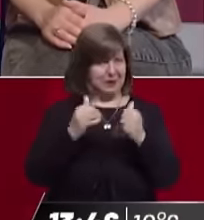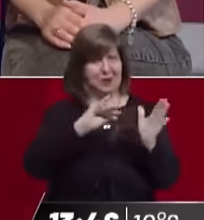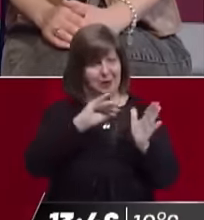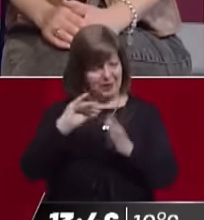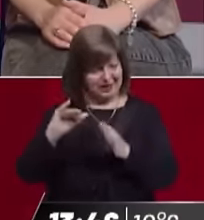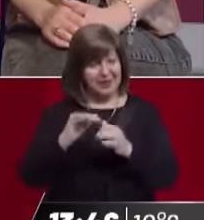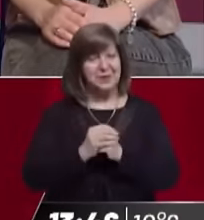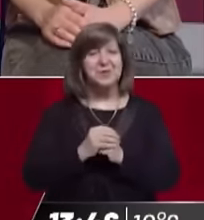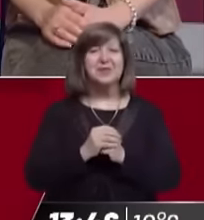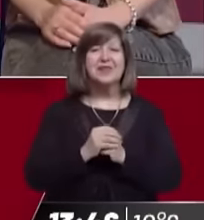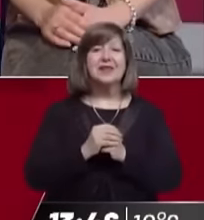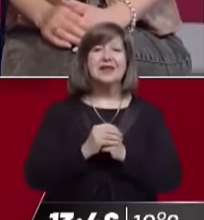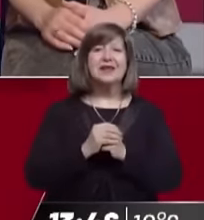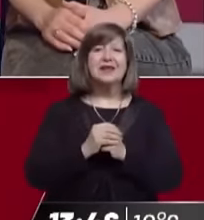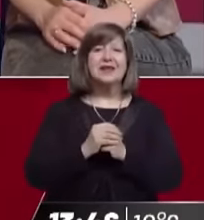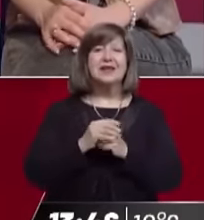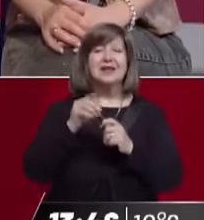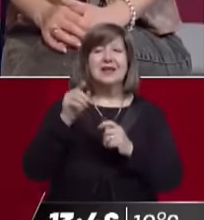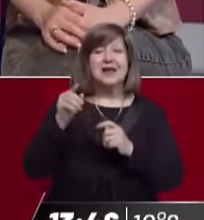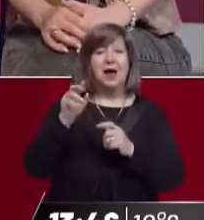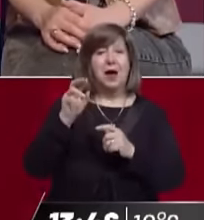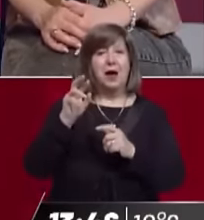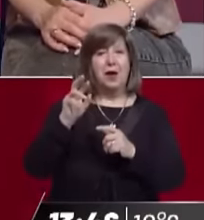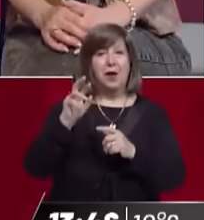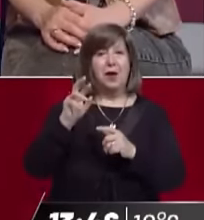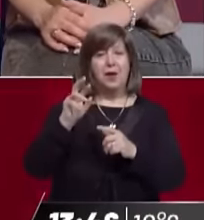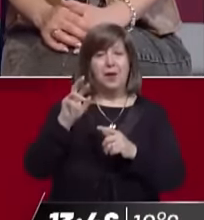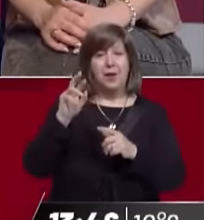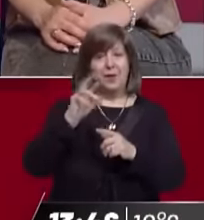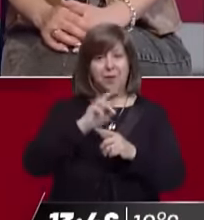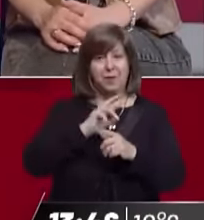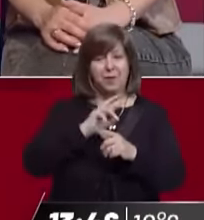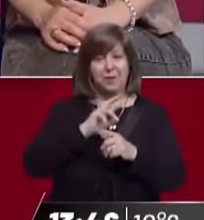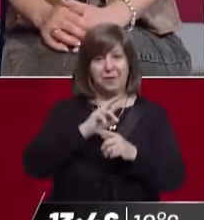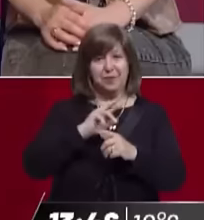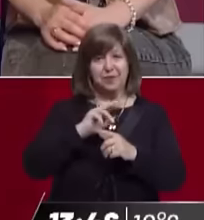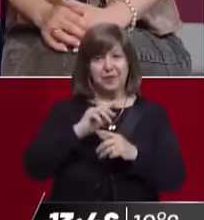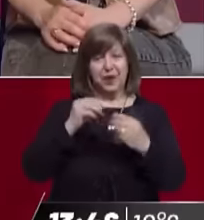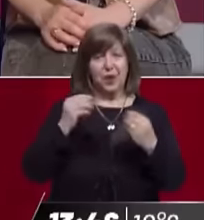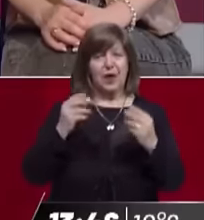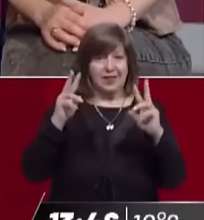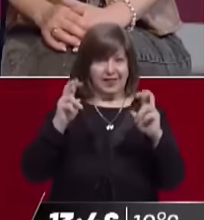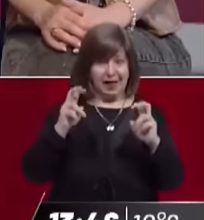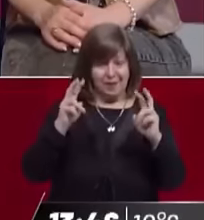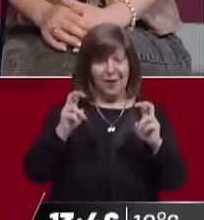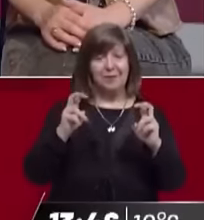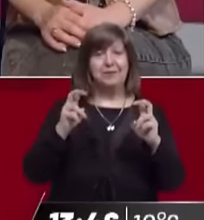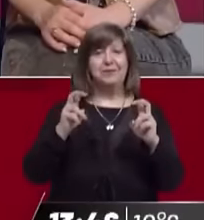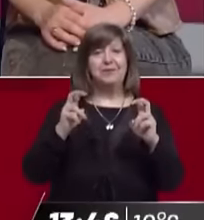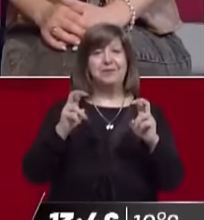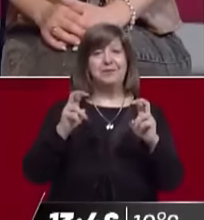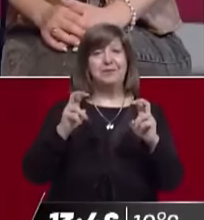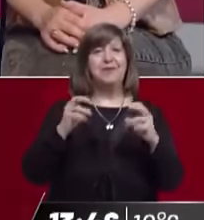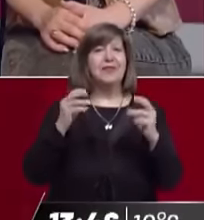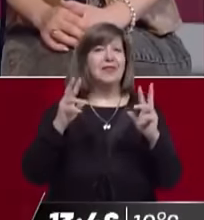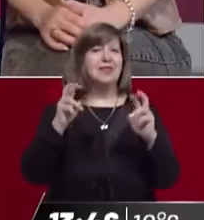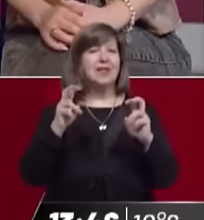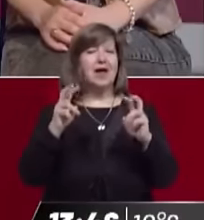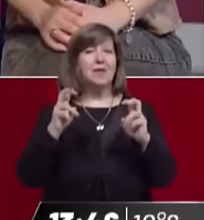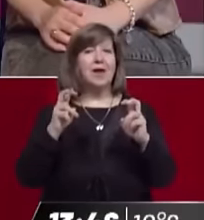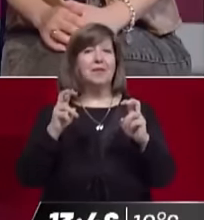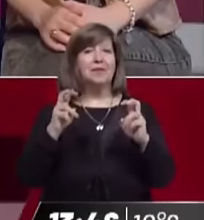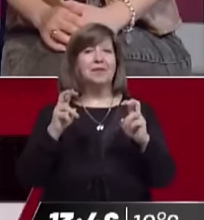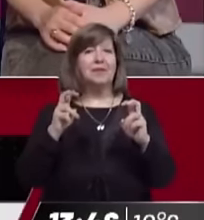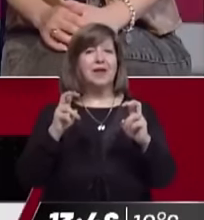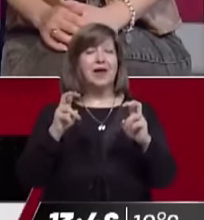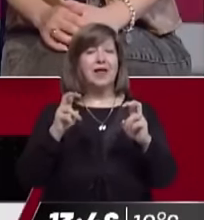te voy a decir también que, bueno, acá se están también ocupando, pero hasta ahí nomás, de